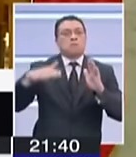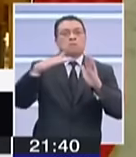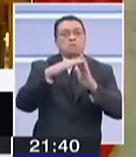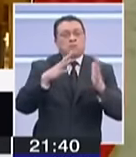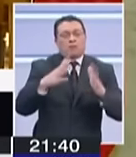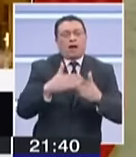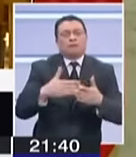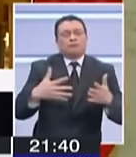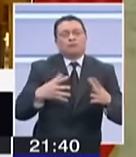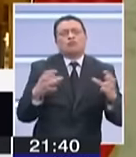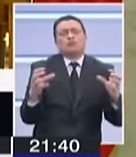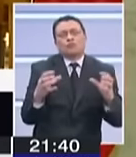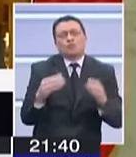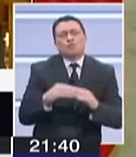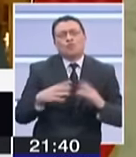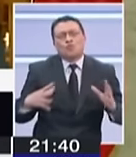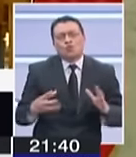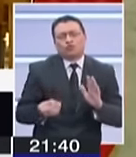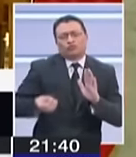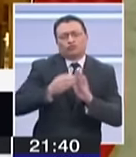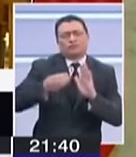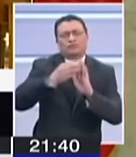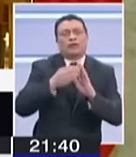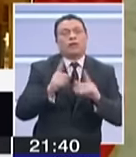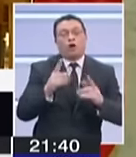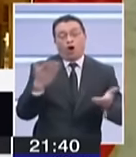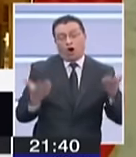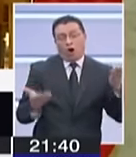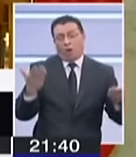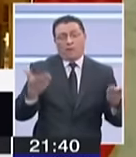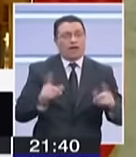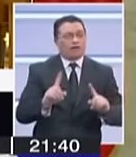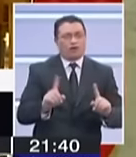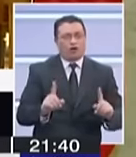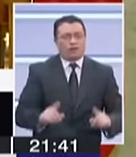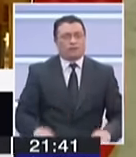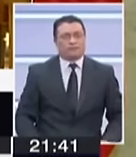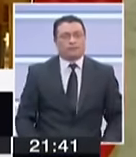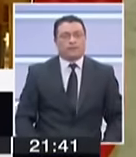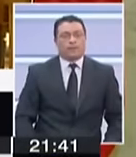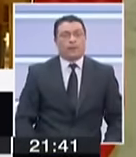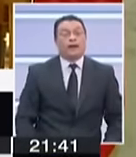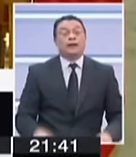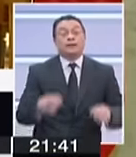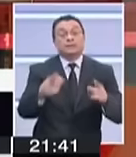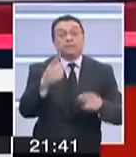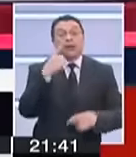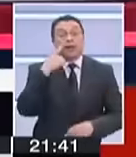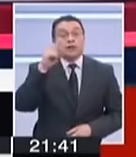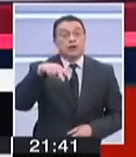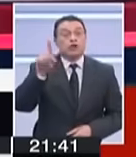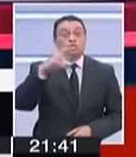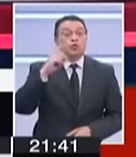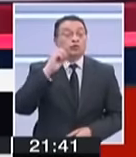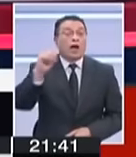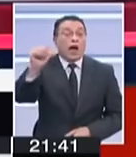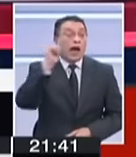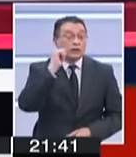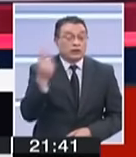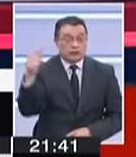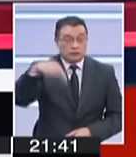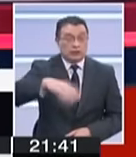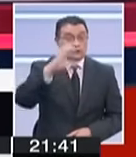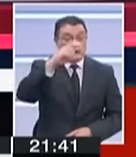líneas rojas, ¿no? Entonces yo creo que no son situaciones comparables. Tanto José Miguel Insunza, ayer aquí en CNN Chile,